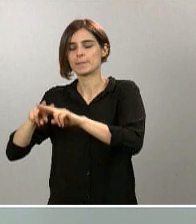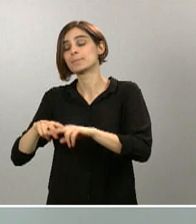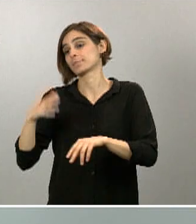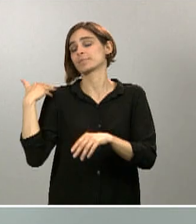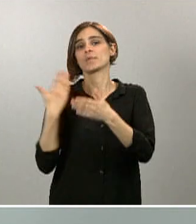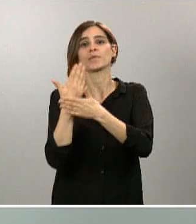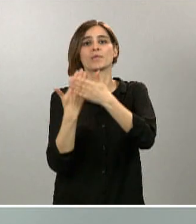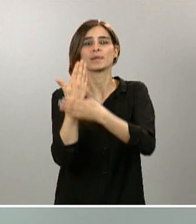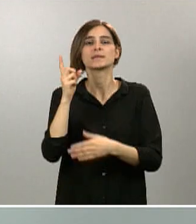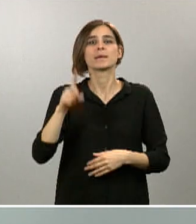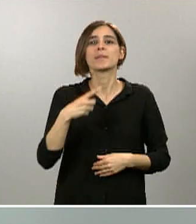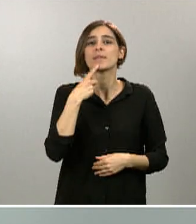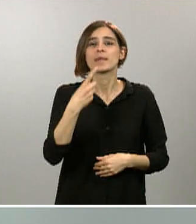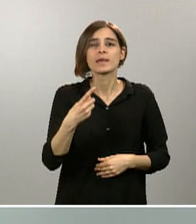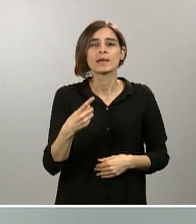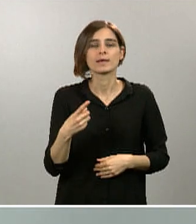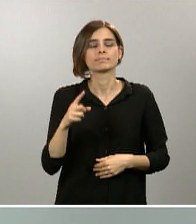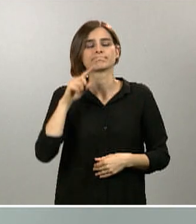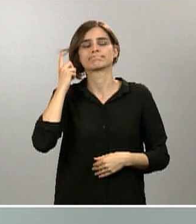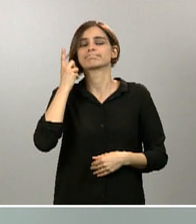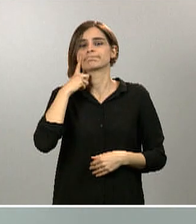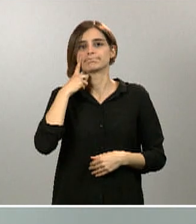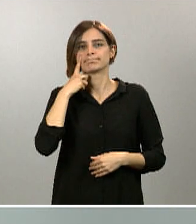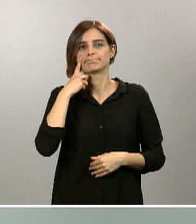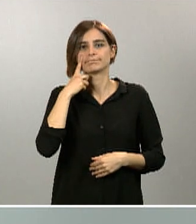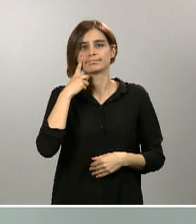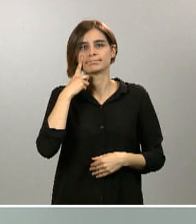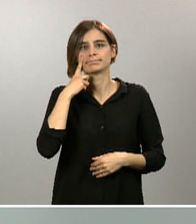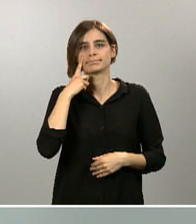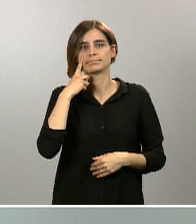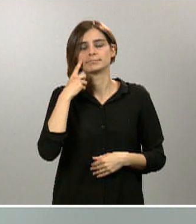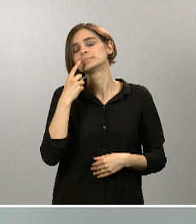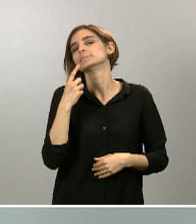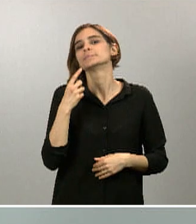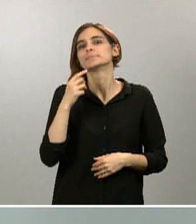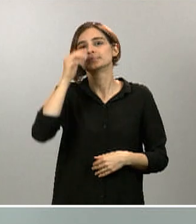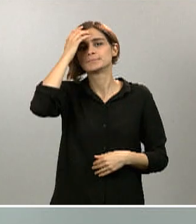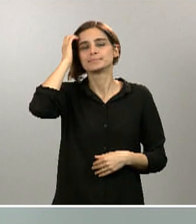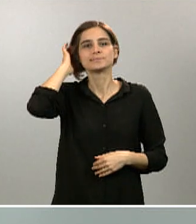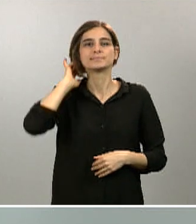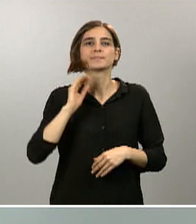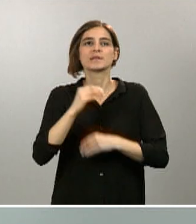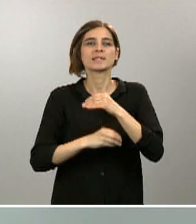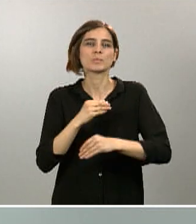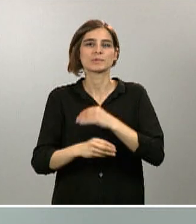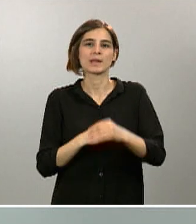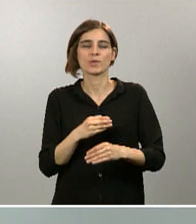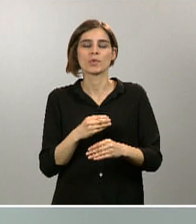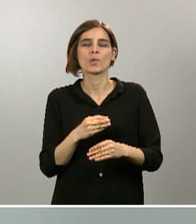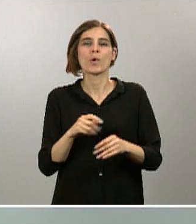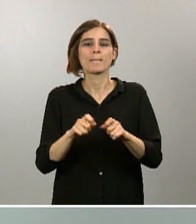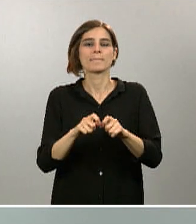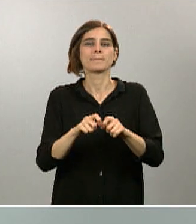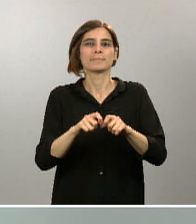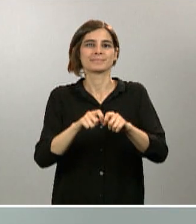había detectado la utilización complicada, por decirlo de alguna manera, de algunas plataformas de videoconferencia. Quiere